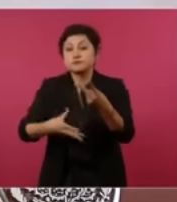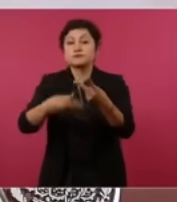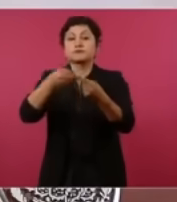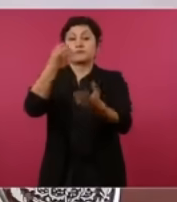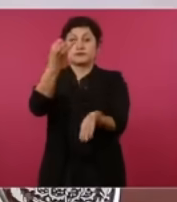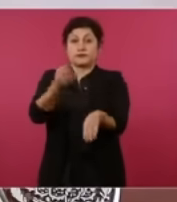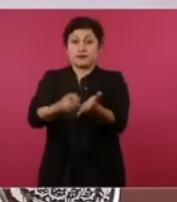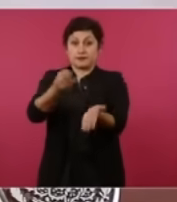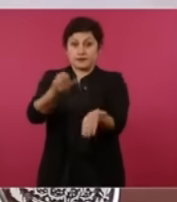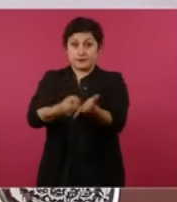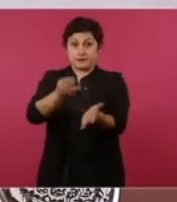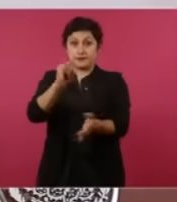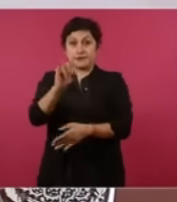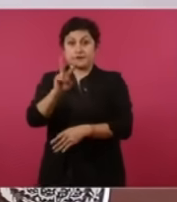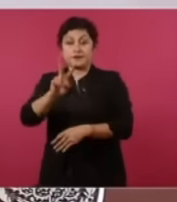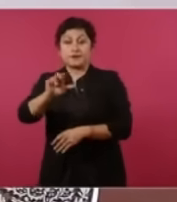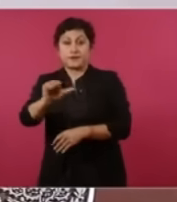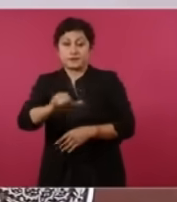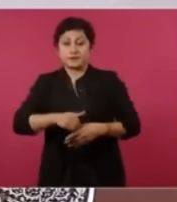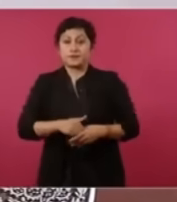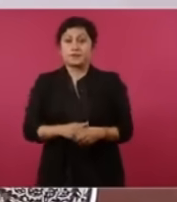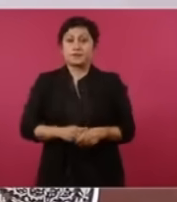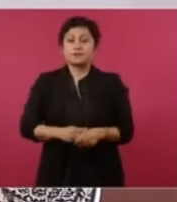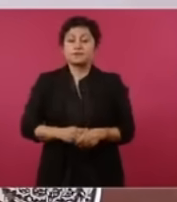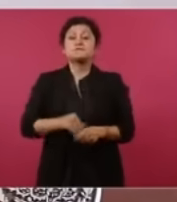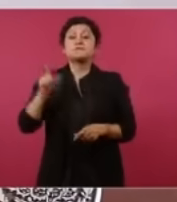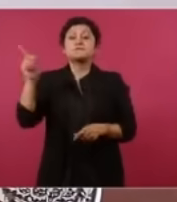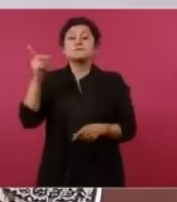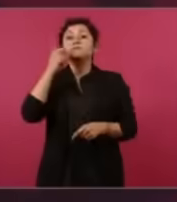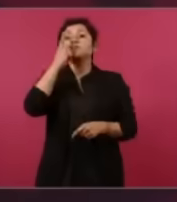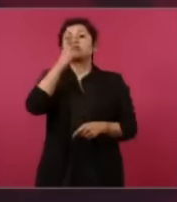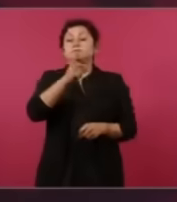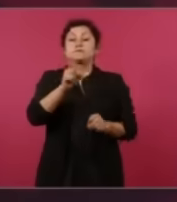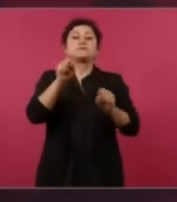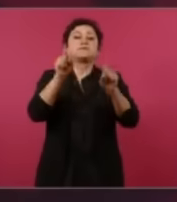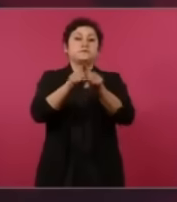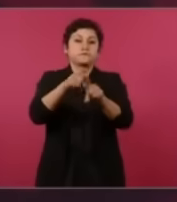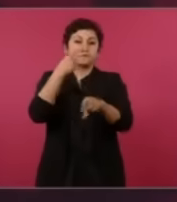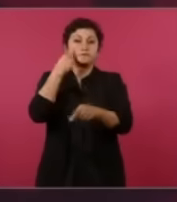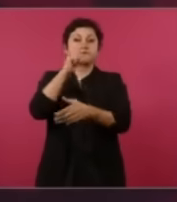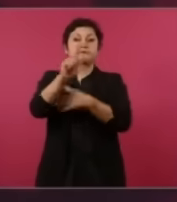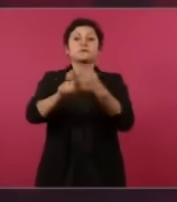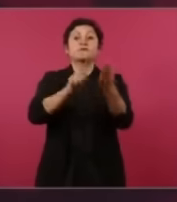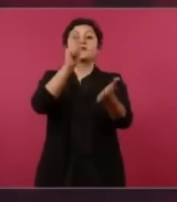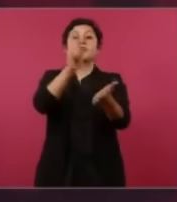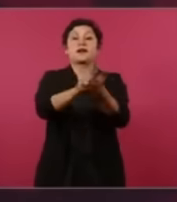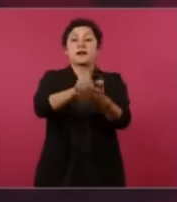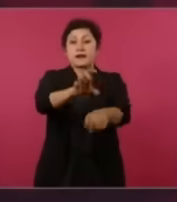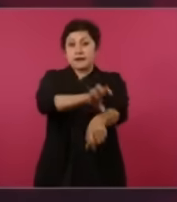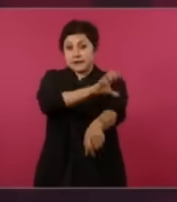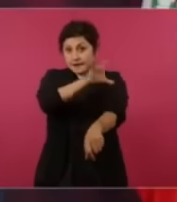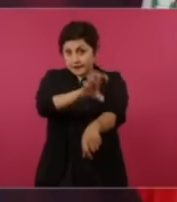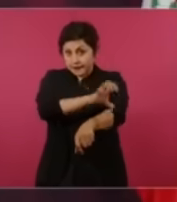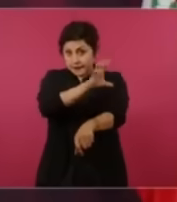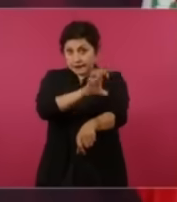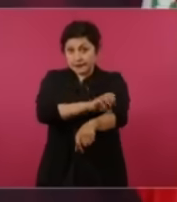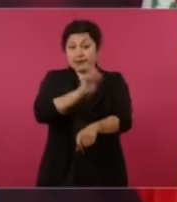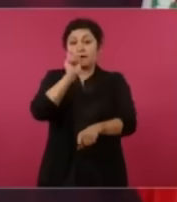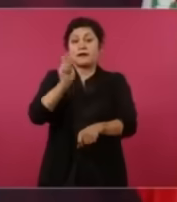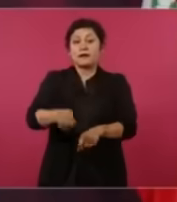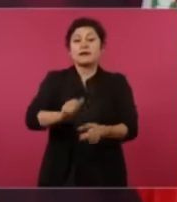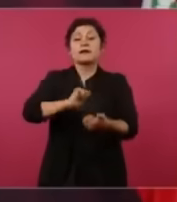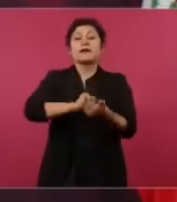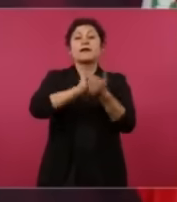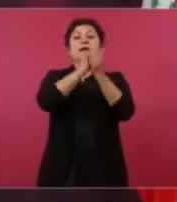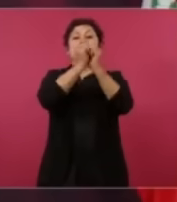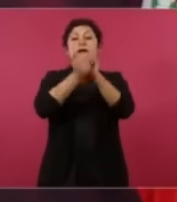Y le dice también de la reforma energética, la privatización del petróleo, de la industria